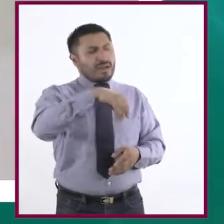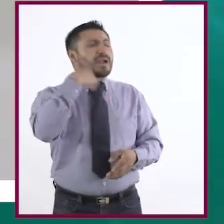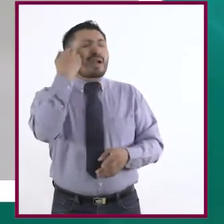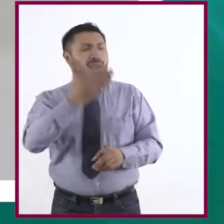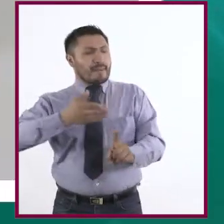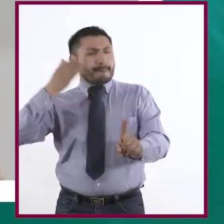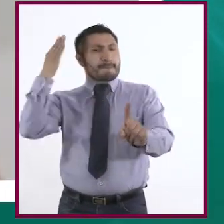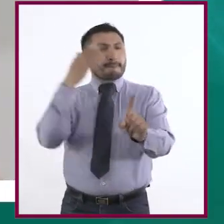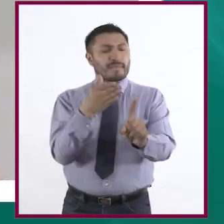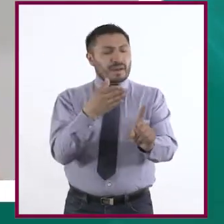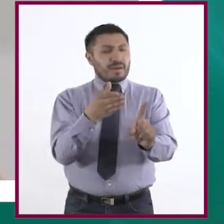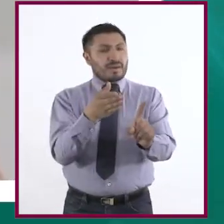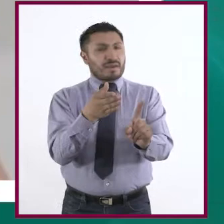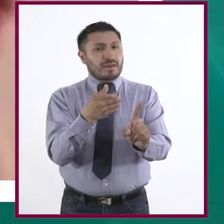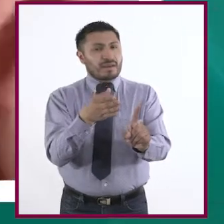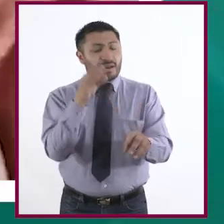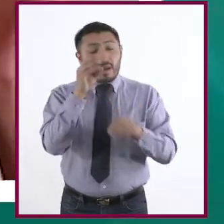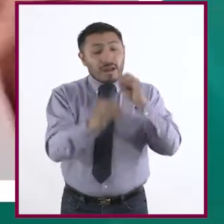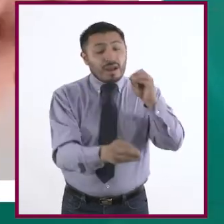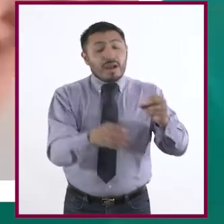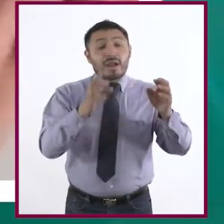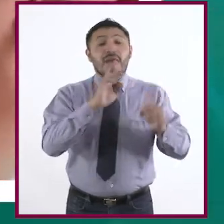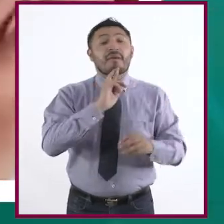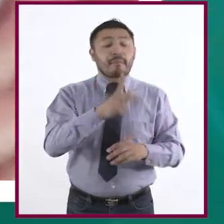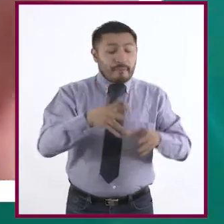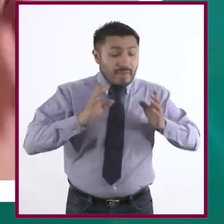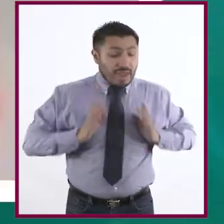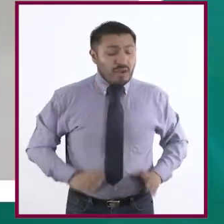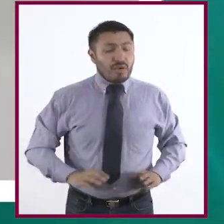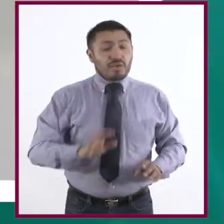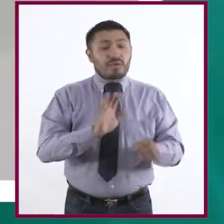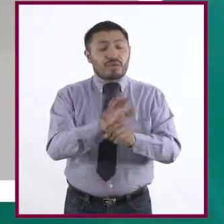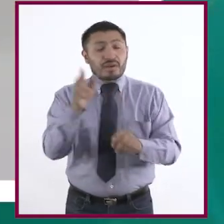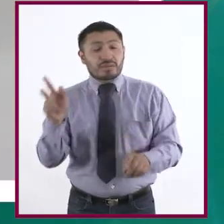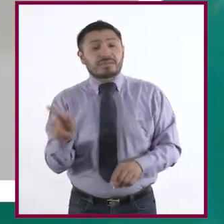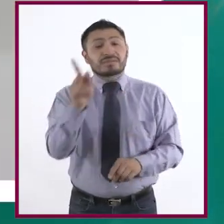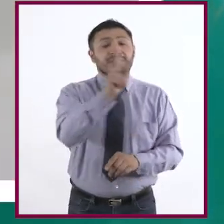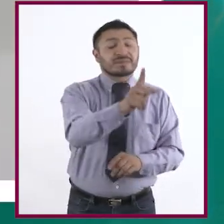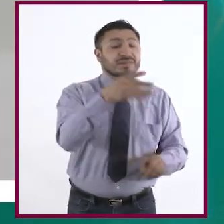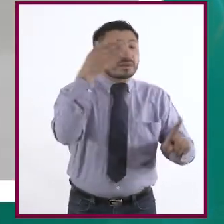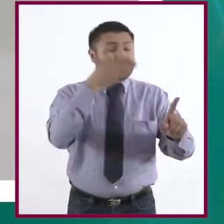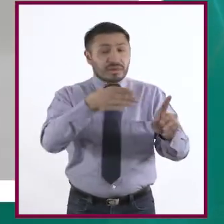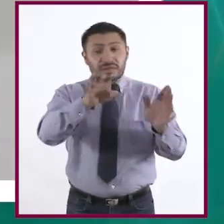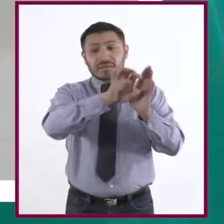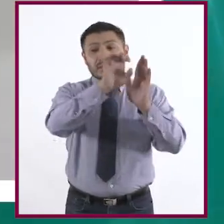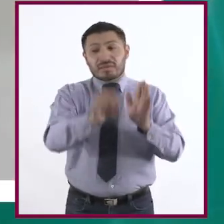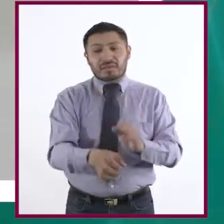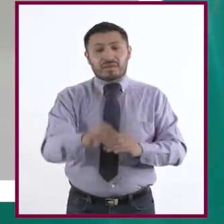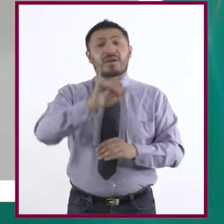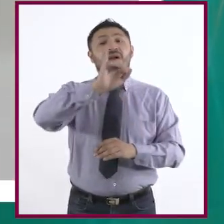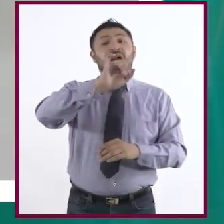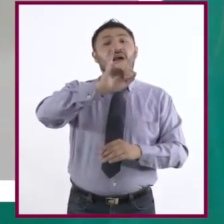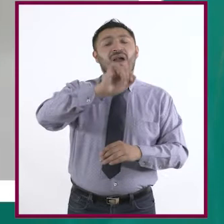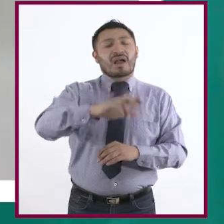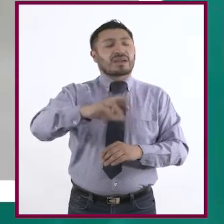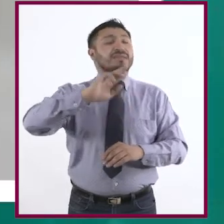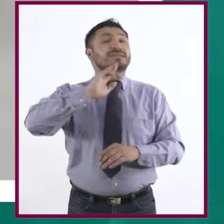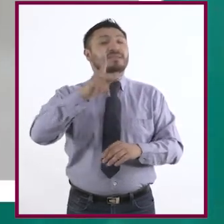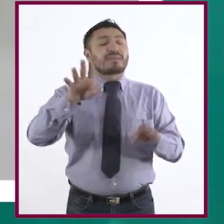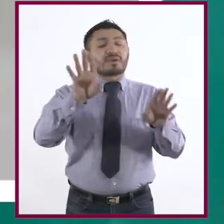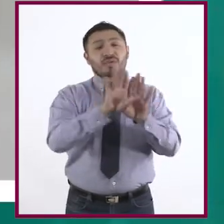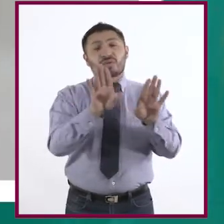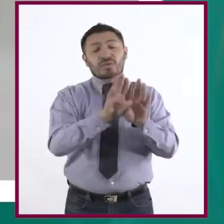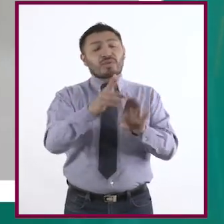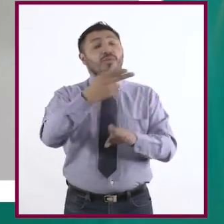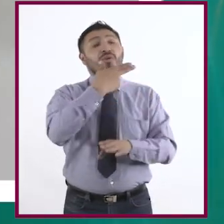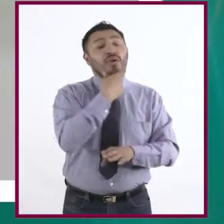ya, a quienes queríamos parecernos, ¿no? Es esa idea de, oh, así debe de ser un ser humano, así debe ser un hombre, así debe ser una